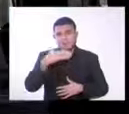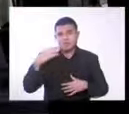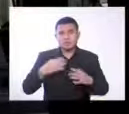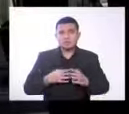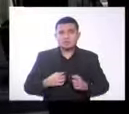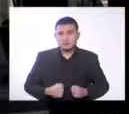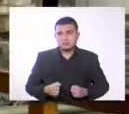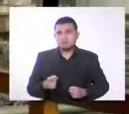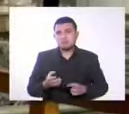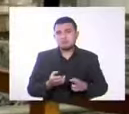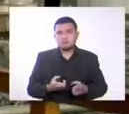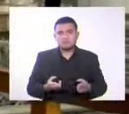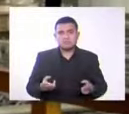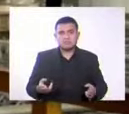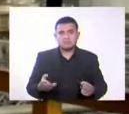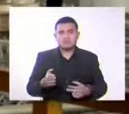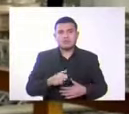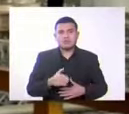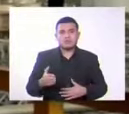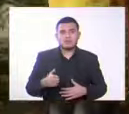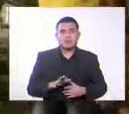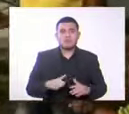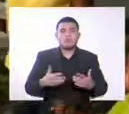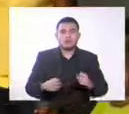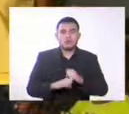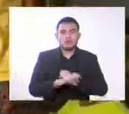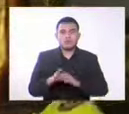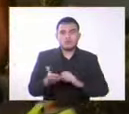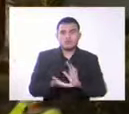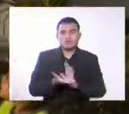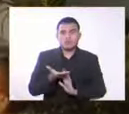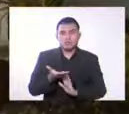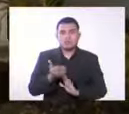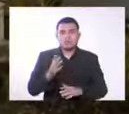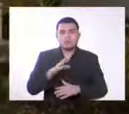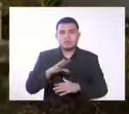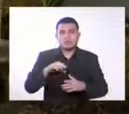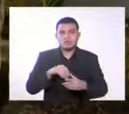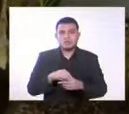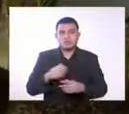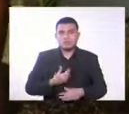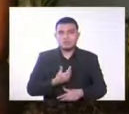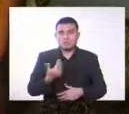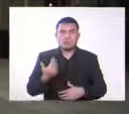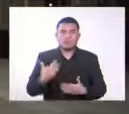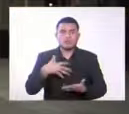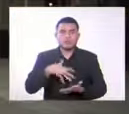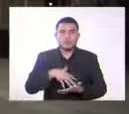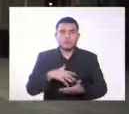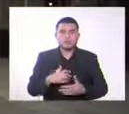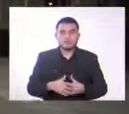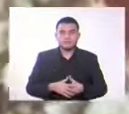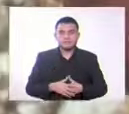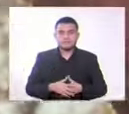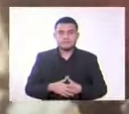este recurso y lo utilizamos para impulsar el desarrollo integral de nuestro pueblo.